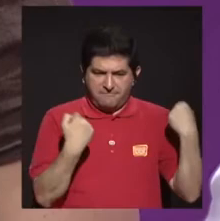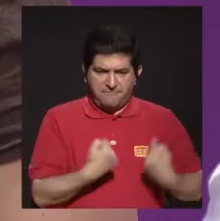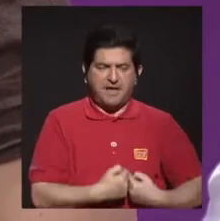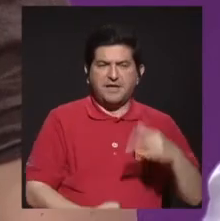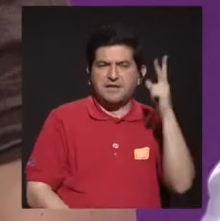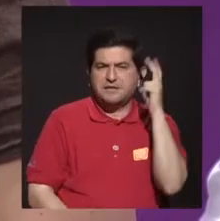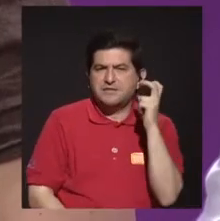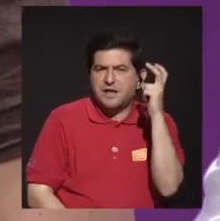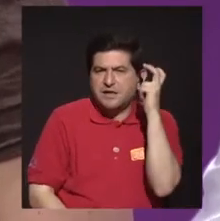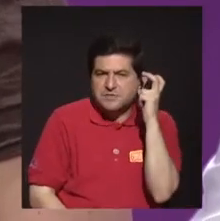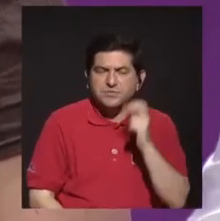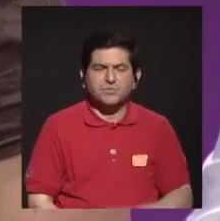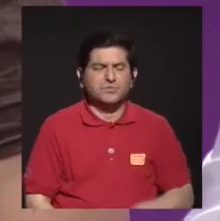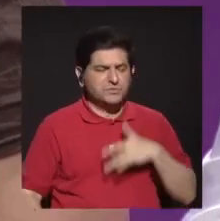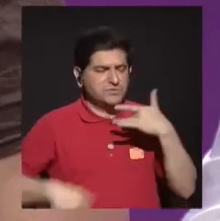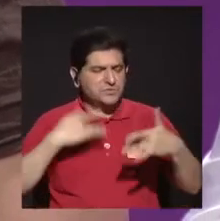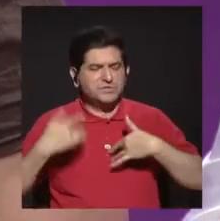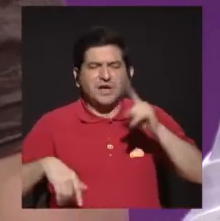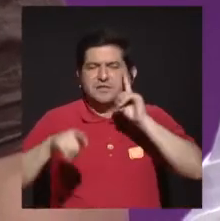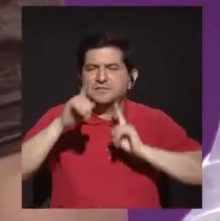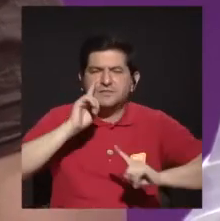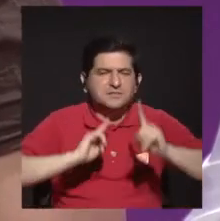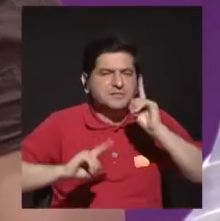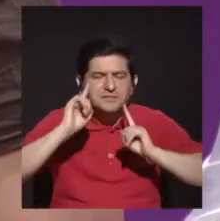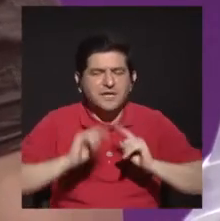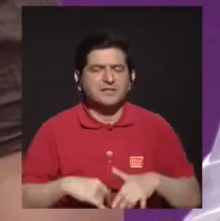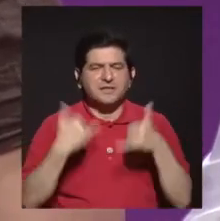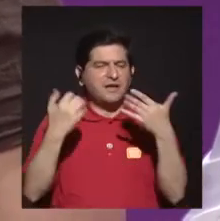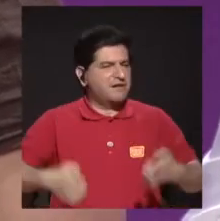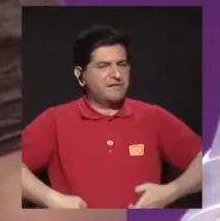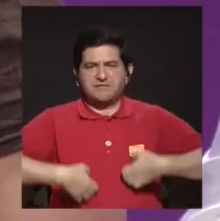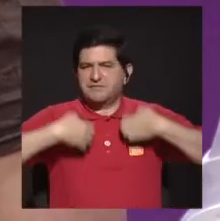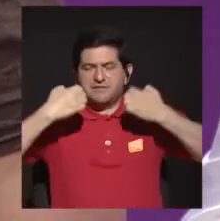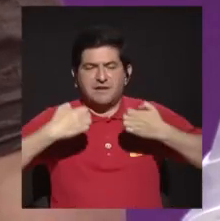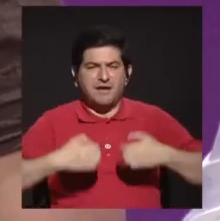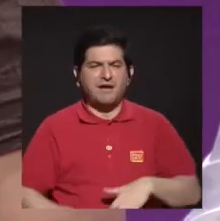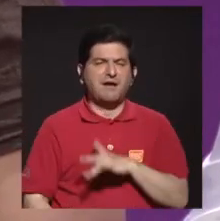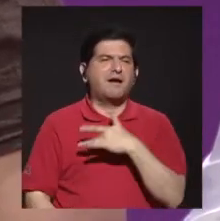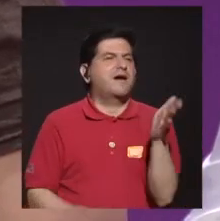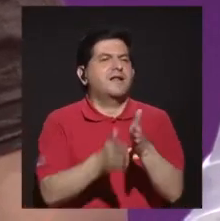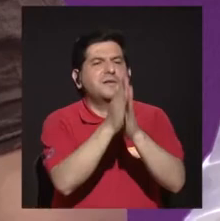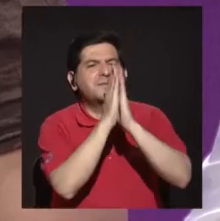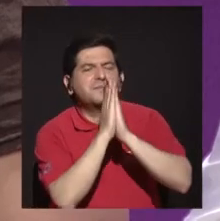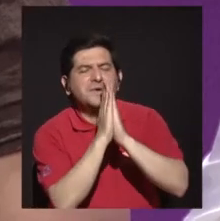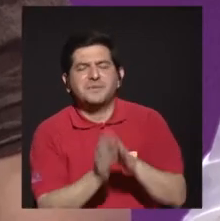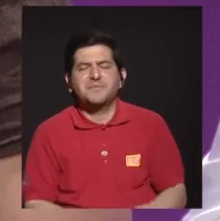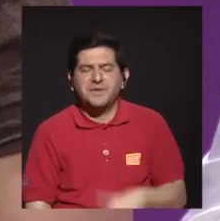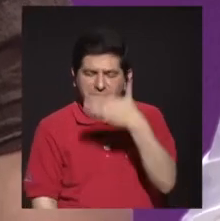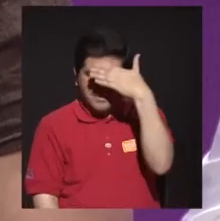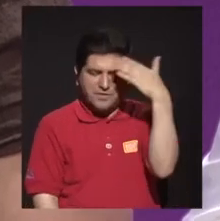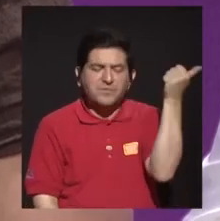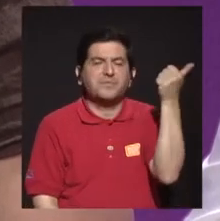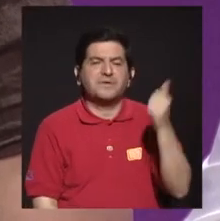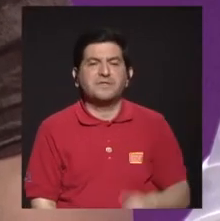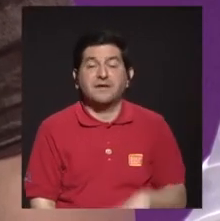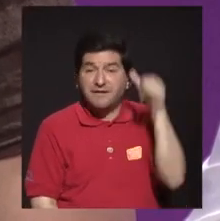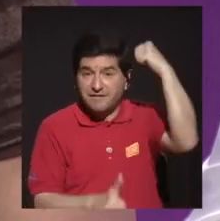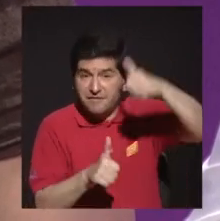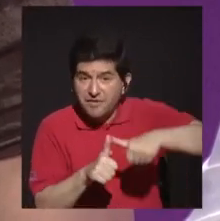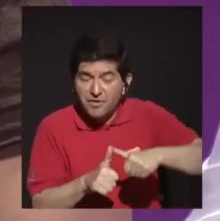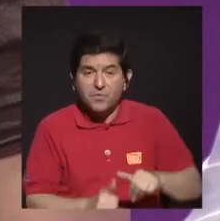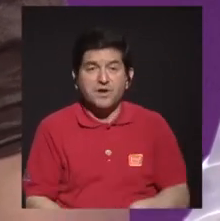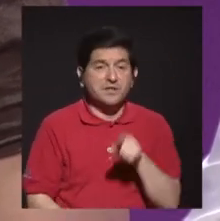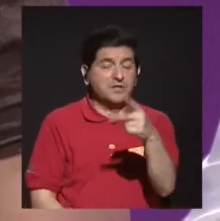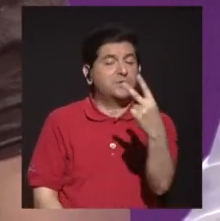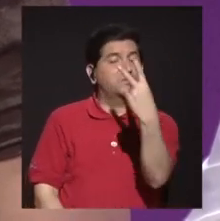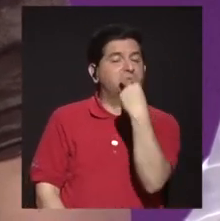escucha mi clamor. Siente mi llanto, cansado de existir. Mi alma clama, exhausta de olvido. Recuerda que me